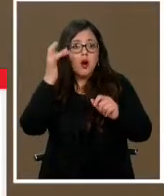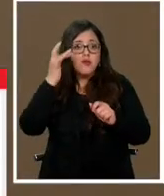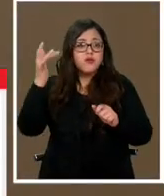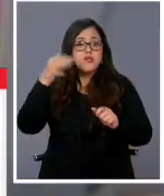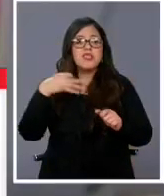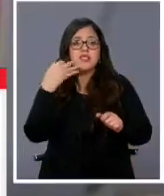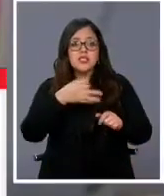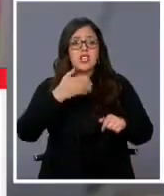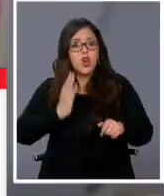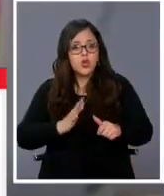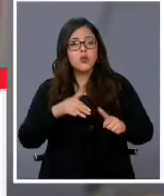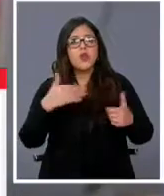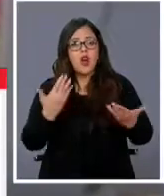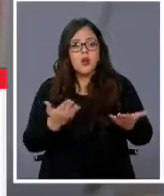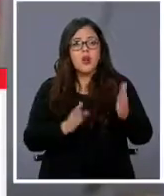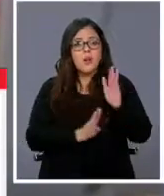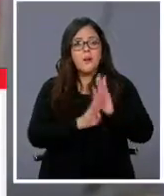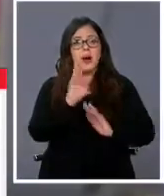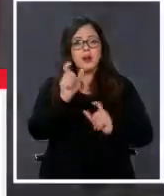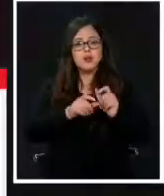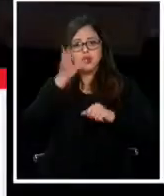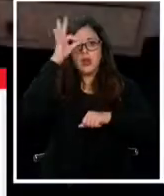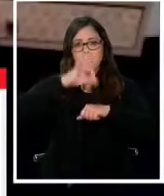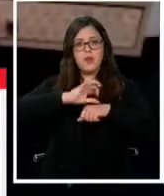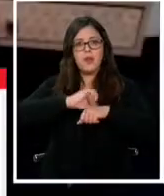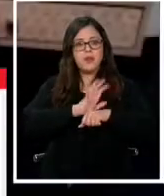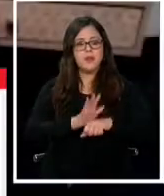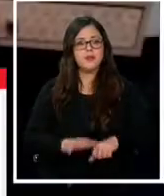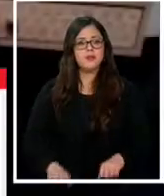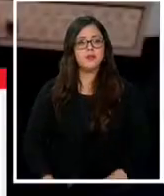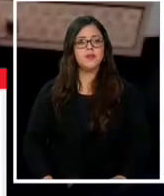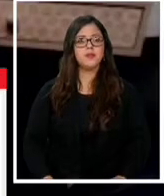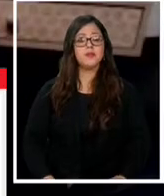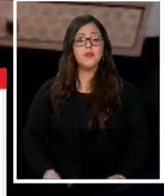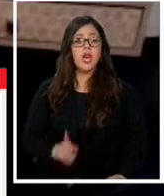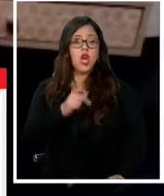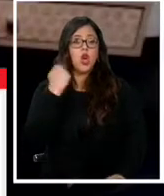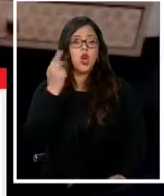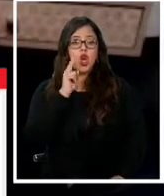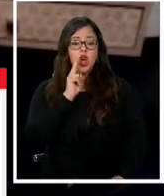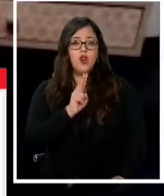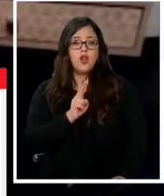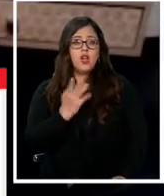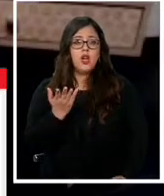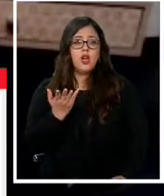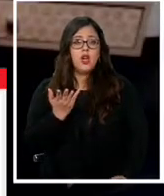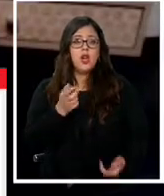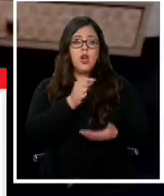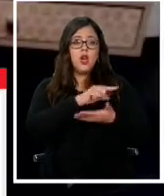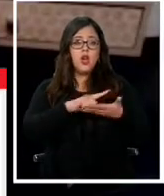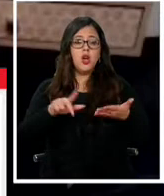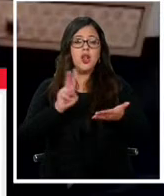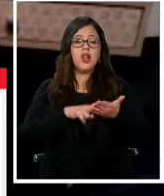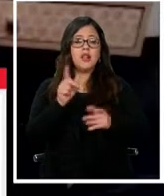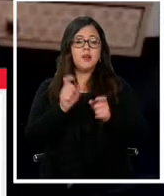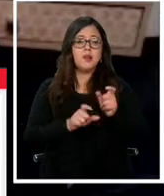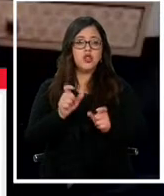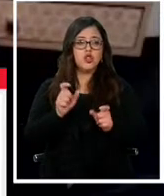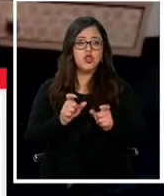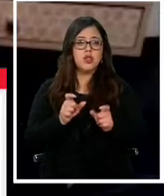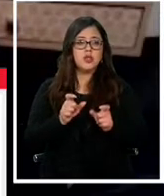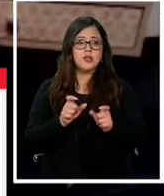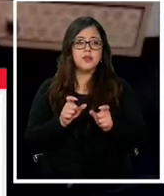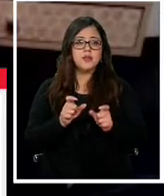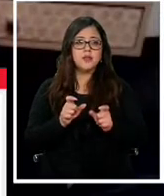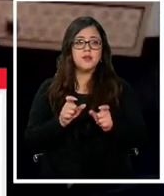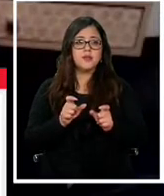debería mantenerse a pesar del alza en los contagios. Aparentemente lo que estamos viendo es un aumento real de casos, de